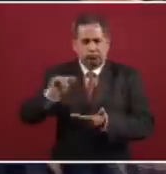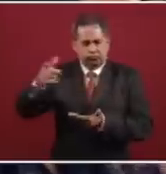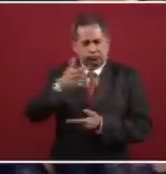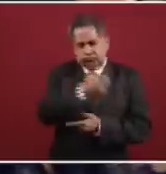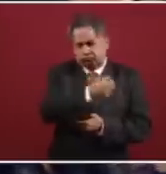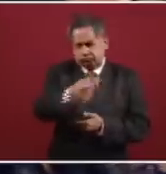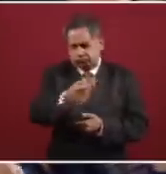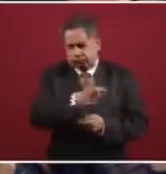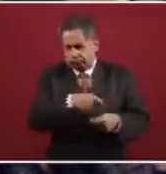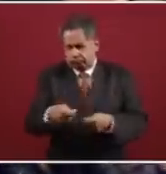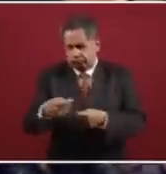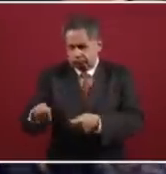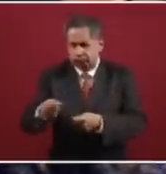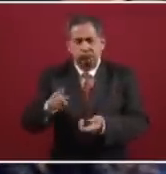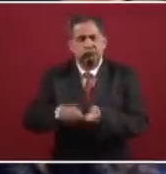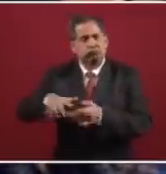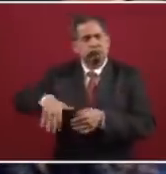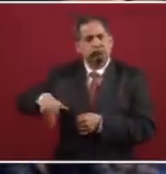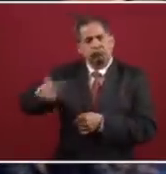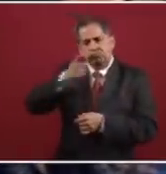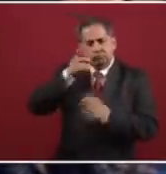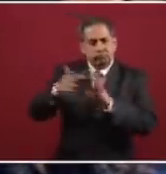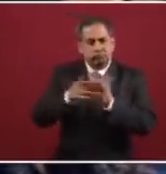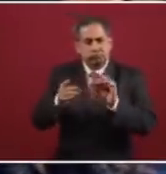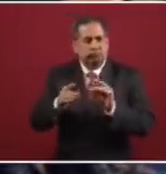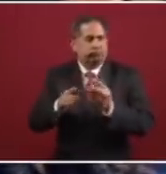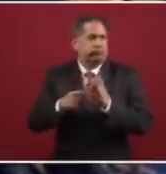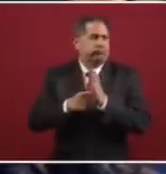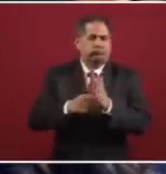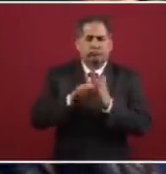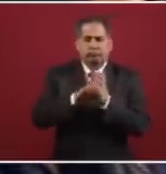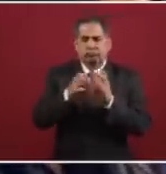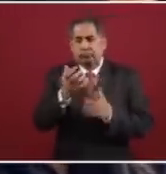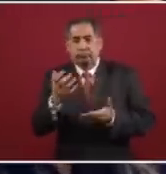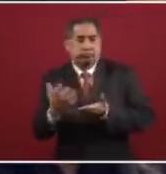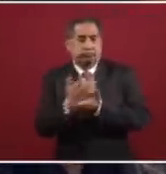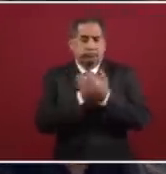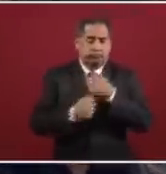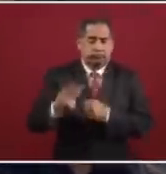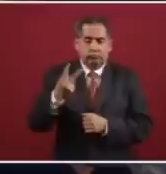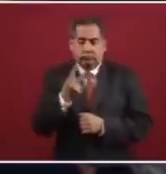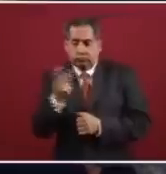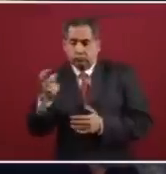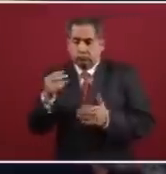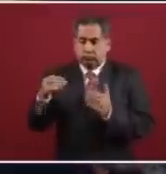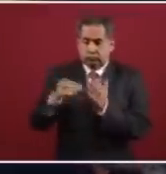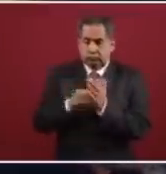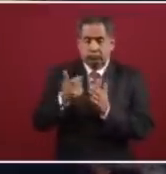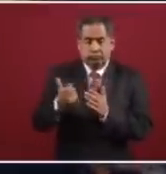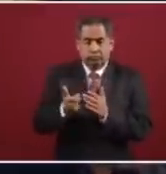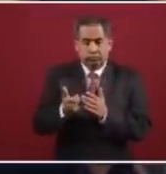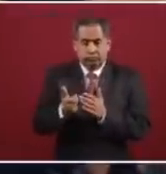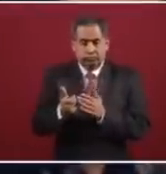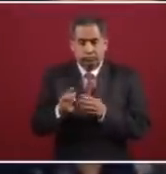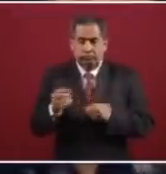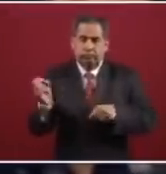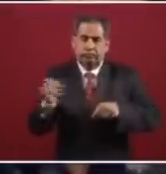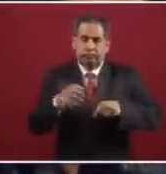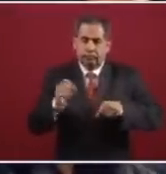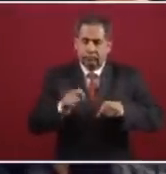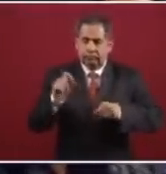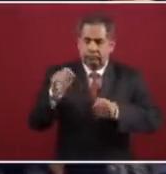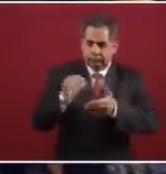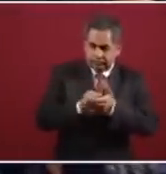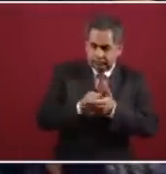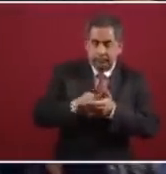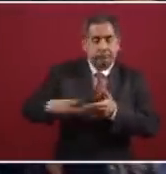carrera, donde usted citaba incluso que ejemplos donde ganaban 200 mil pesos y ahorraban 20 mil pesos y el gobierno les daba otros